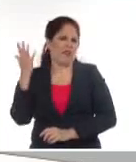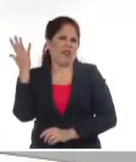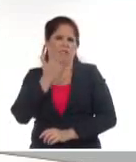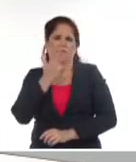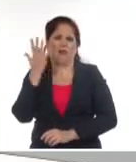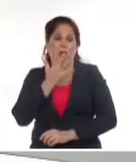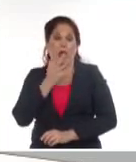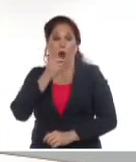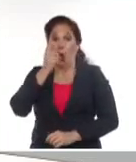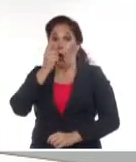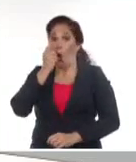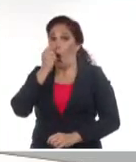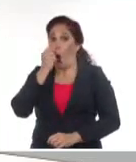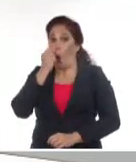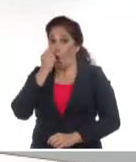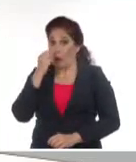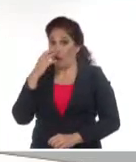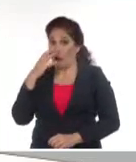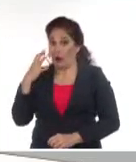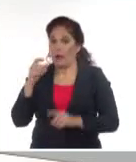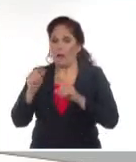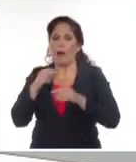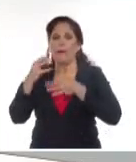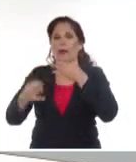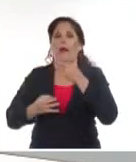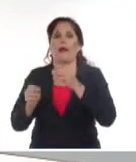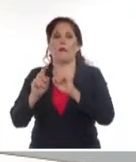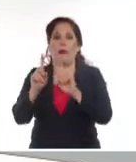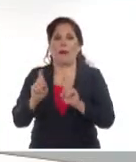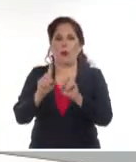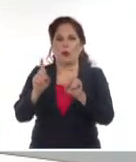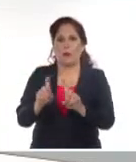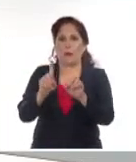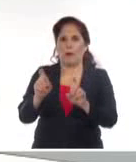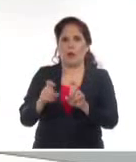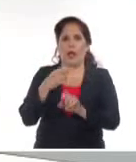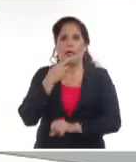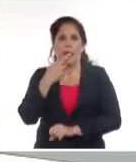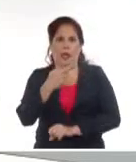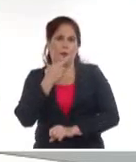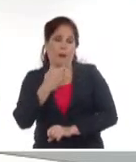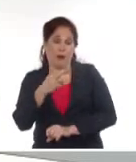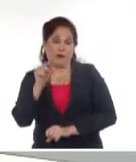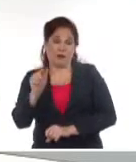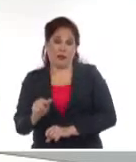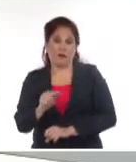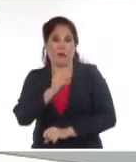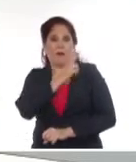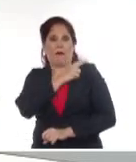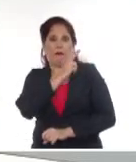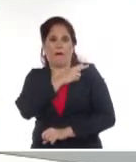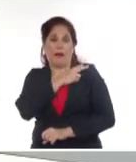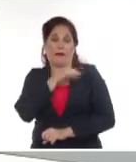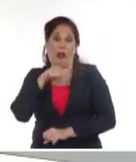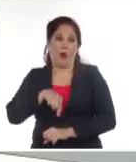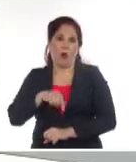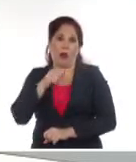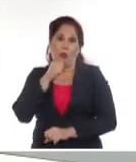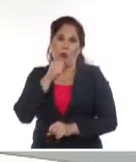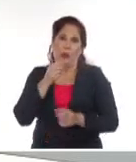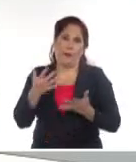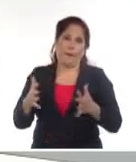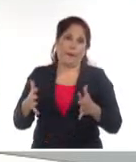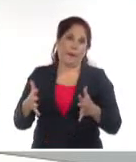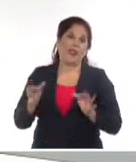Mancuso se vuelve la pieza indispensable en este tablero y el verdadero peligro para personajes de poder y de dinero que por años han vivido de la